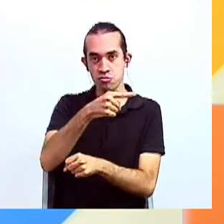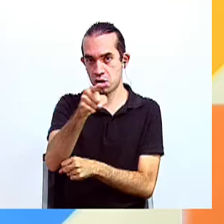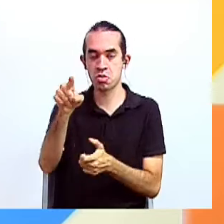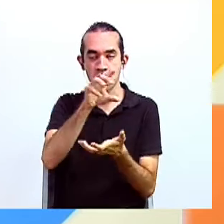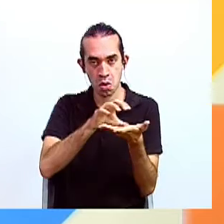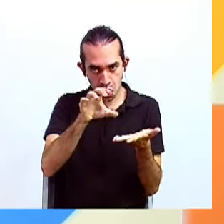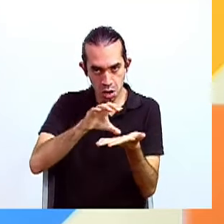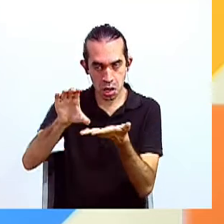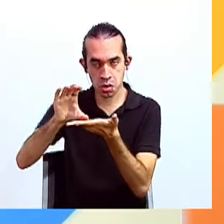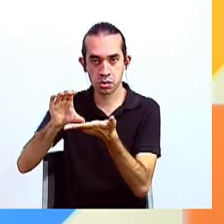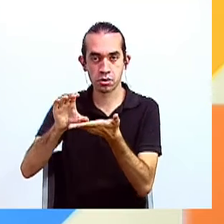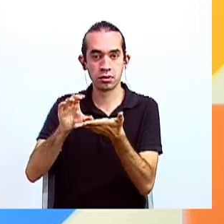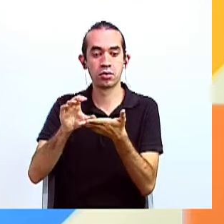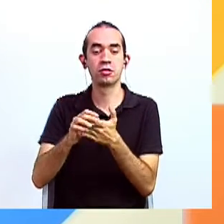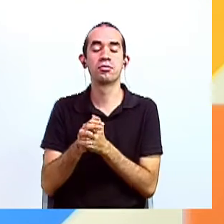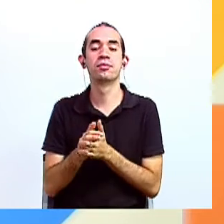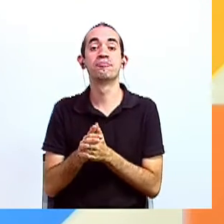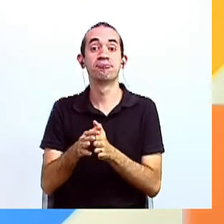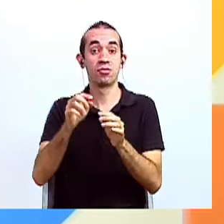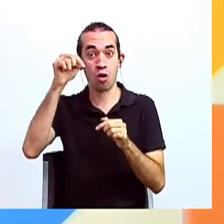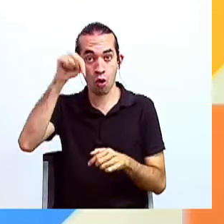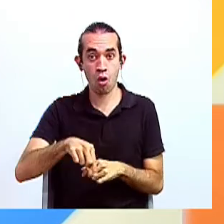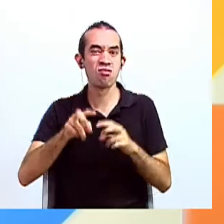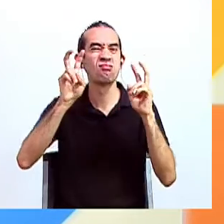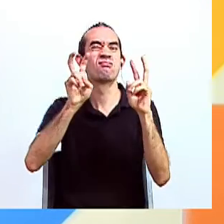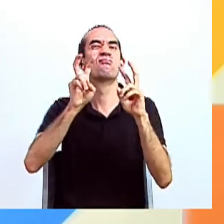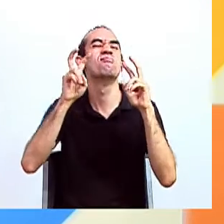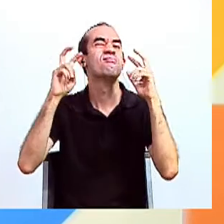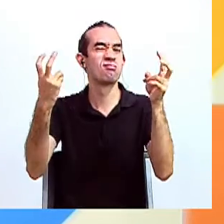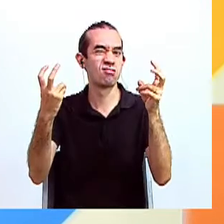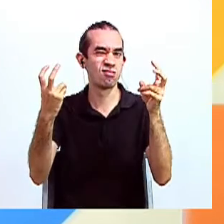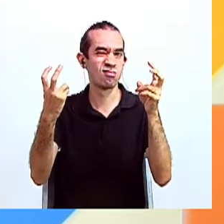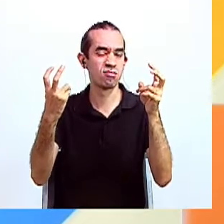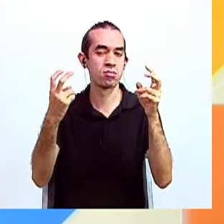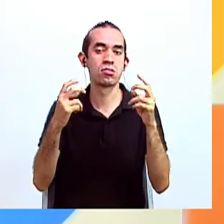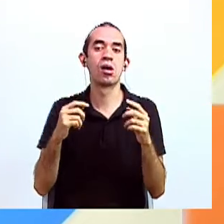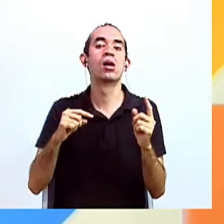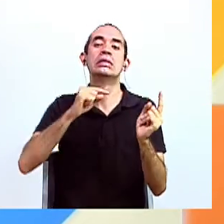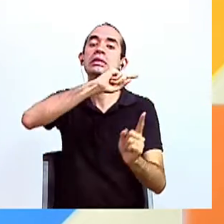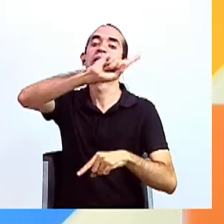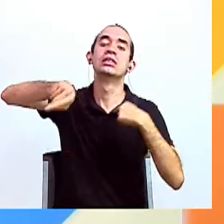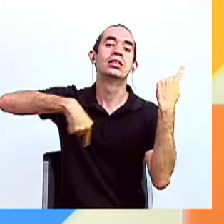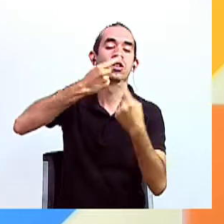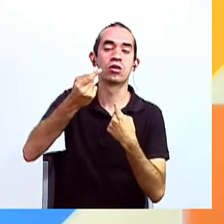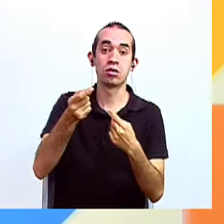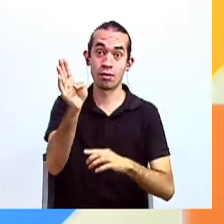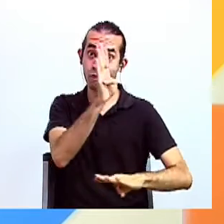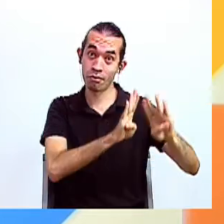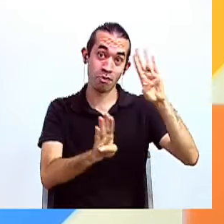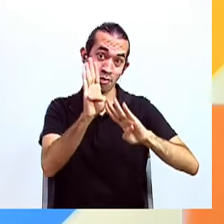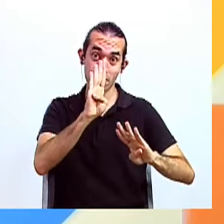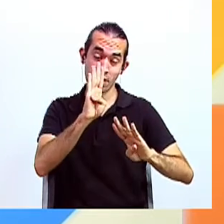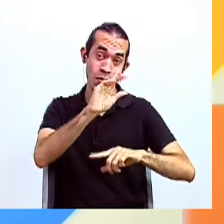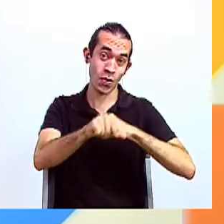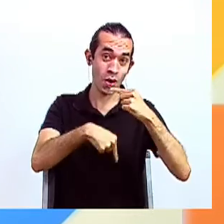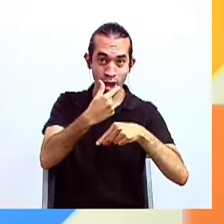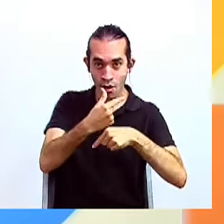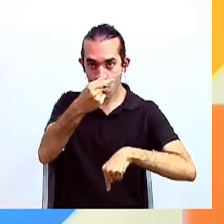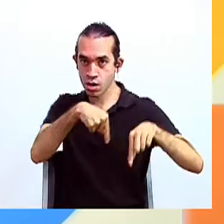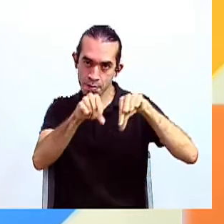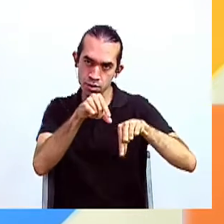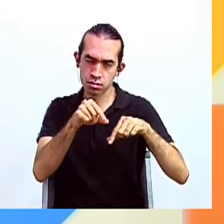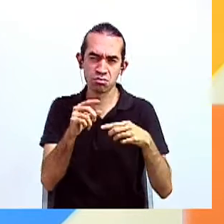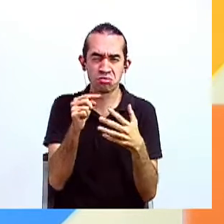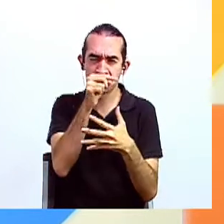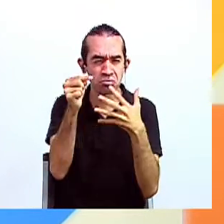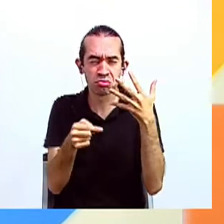secundaria. Para el día de hoy, el tema es los ciclos biogeoquímicos. ¿Cuáles son esos ciclos que